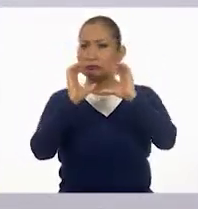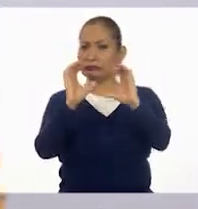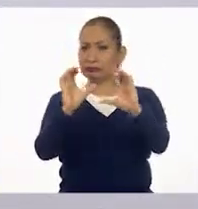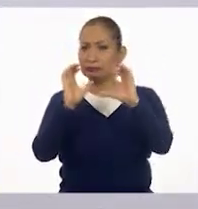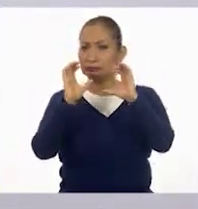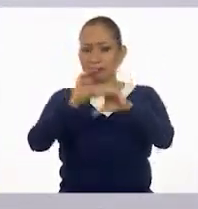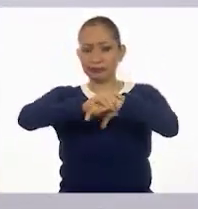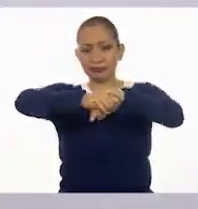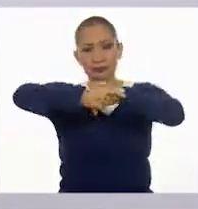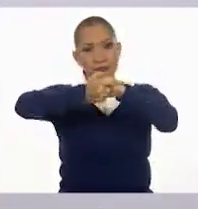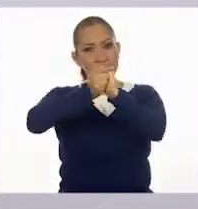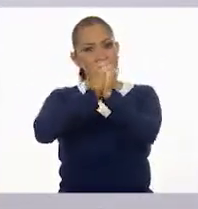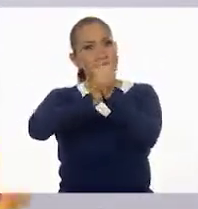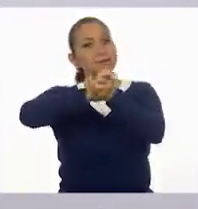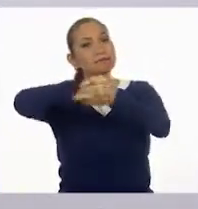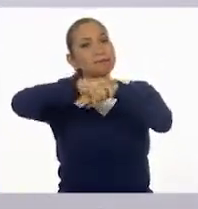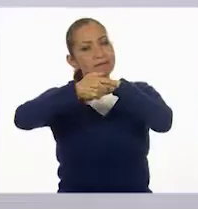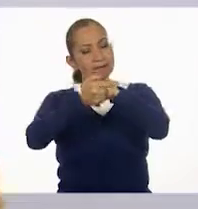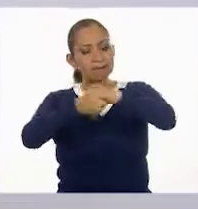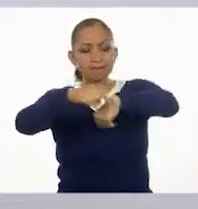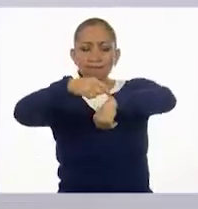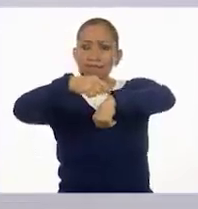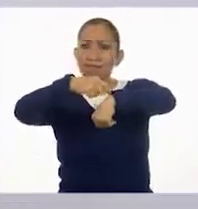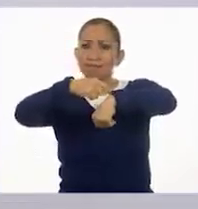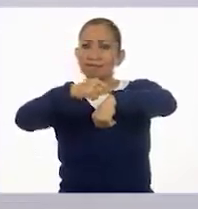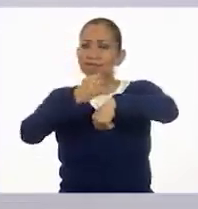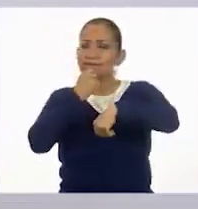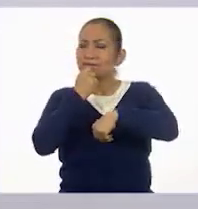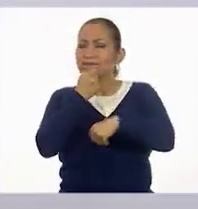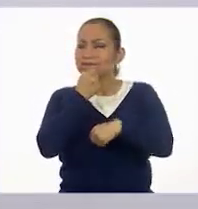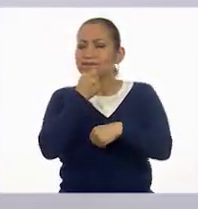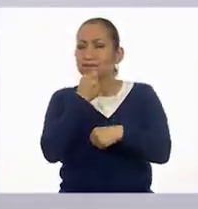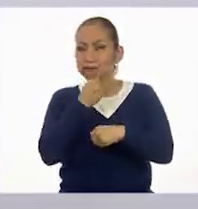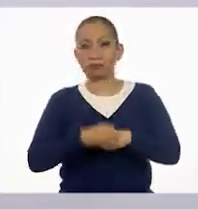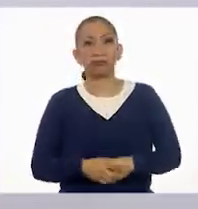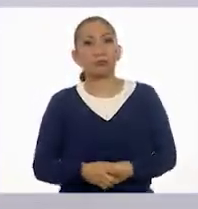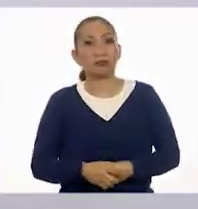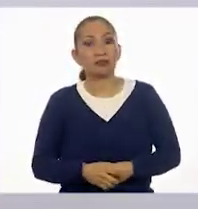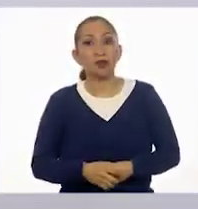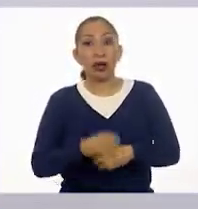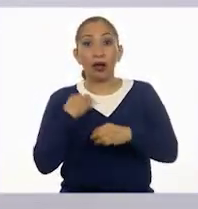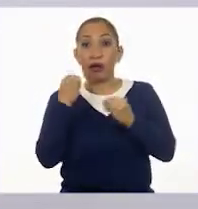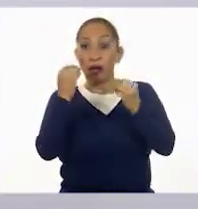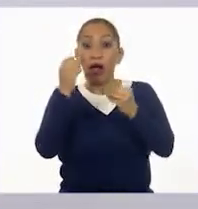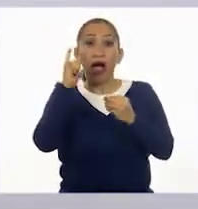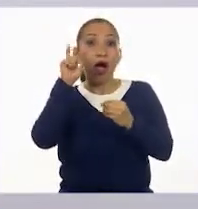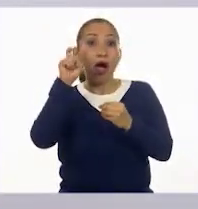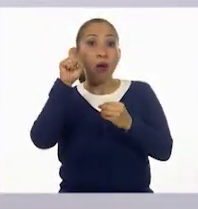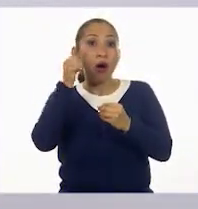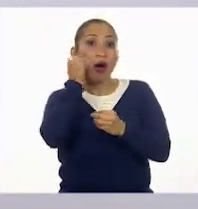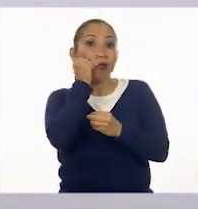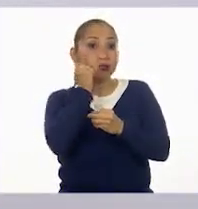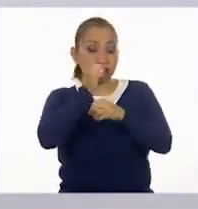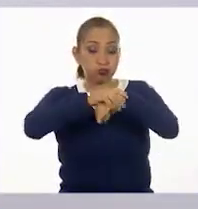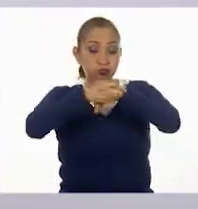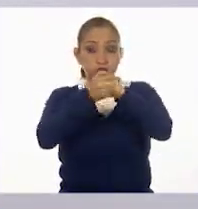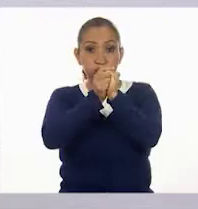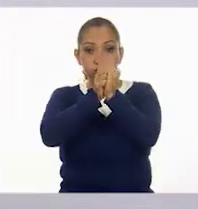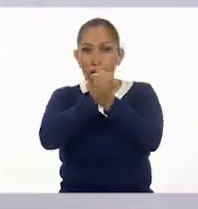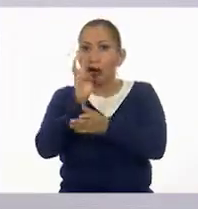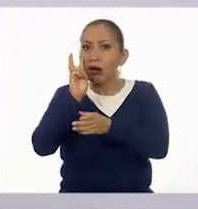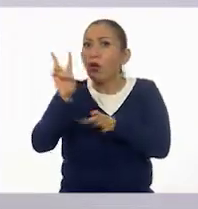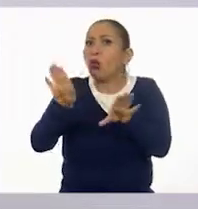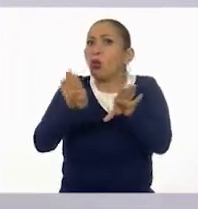cuidándonos, lavándonos las manos por lo menos durante 20 segundos, usando mucha agua y jabón. Vamos a